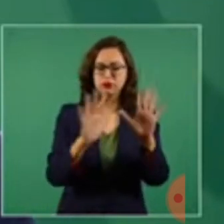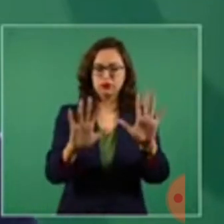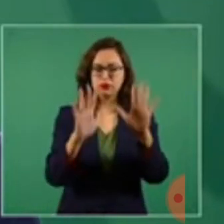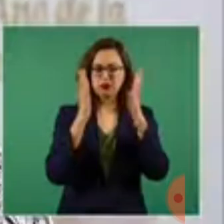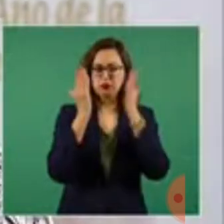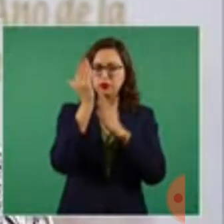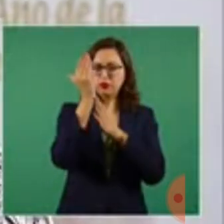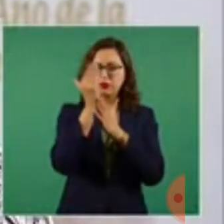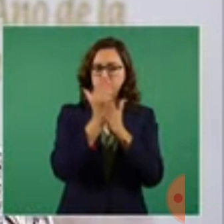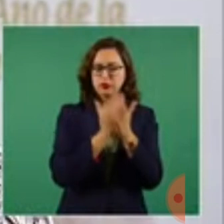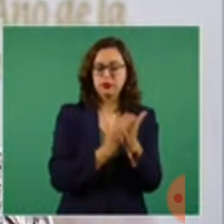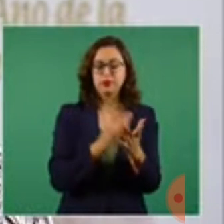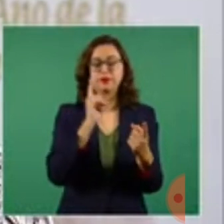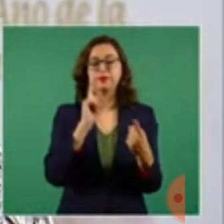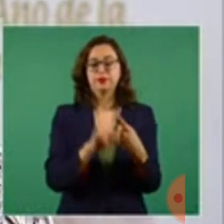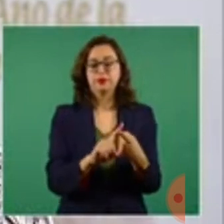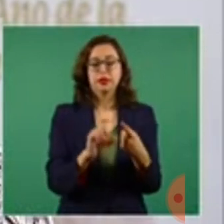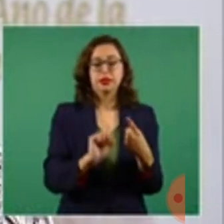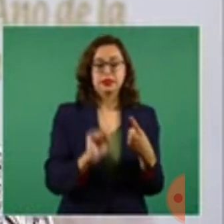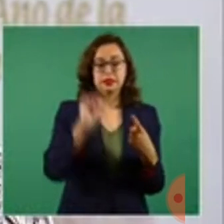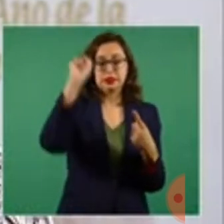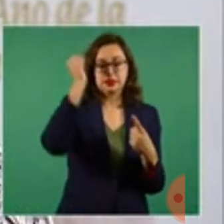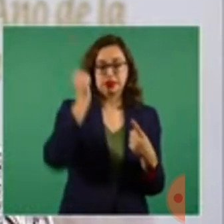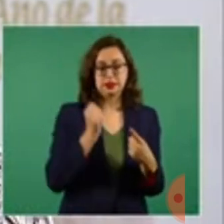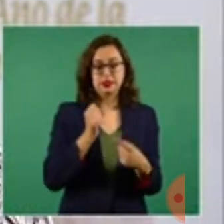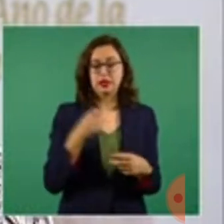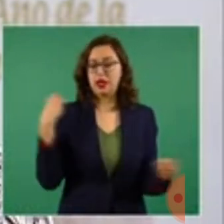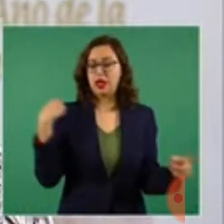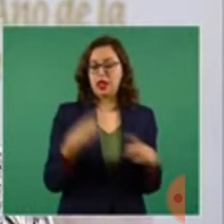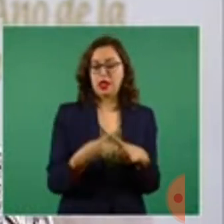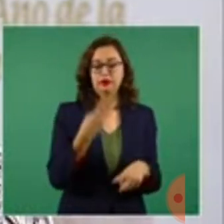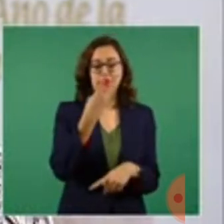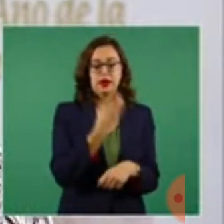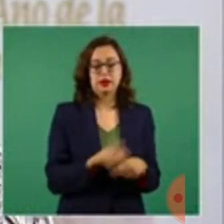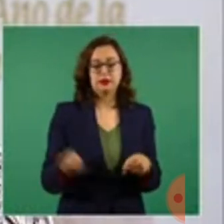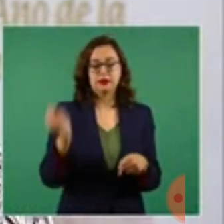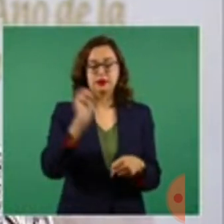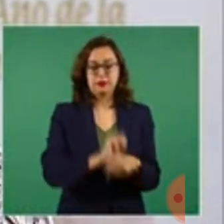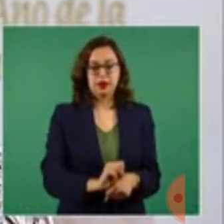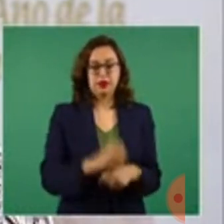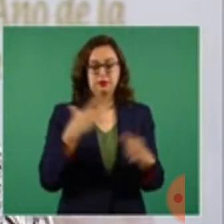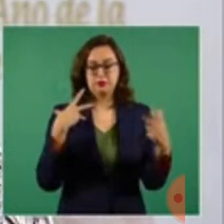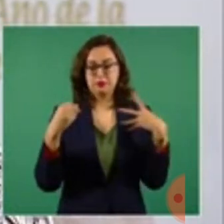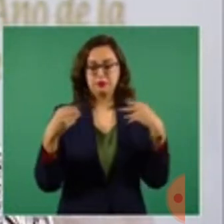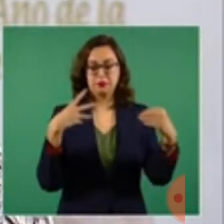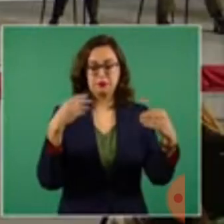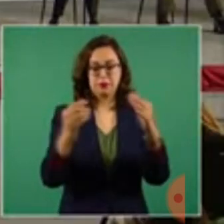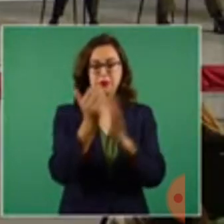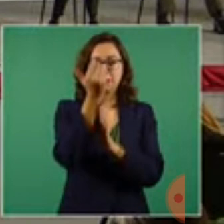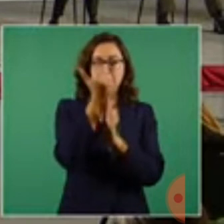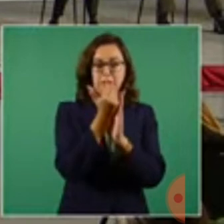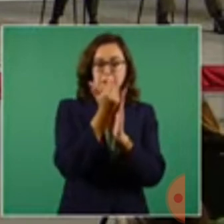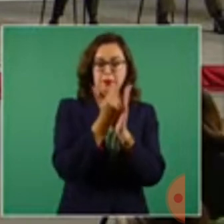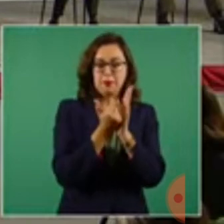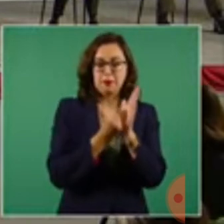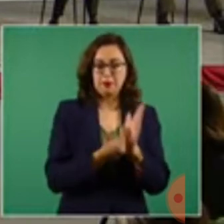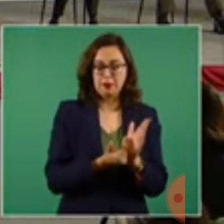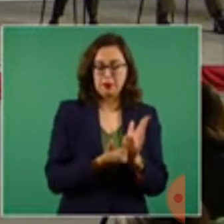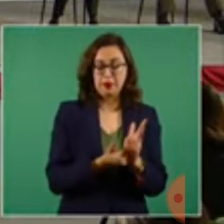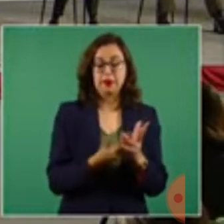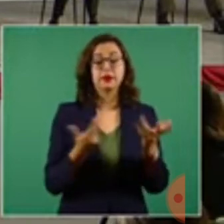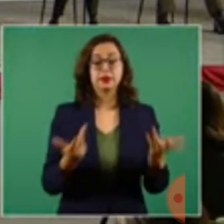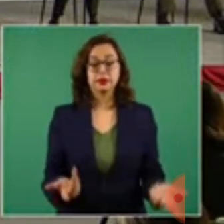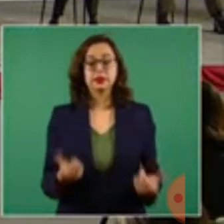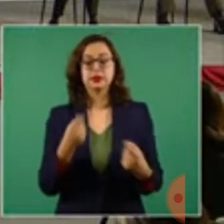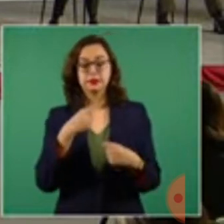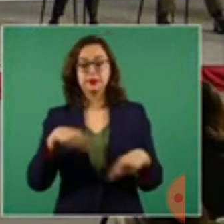Sinaloa, tenemos ya acumuladas 3 semanas de reducción de la epidemia. De modo que a nivel nacional